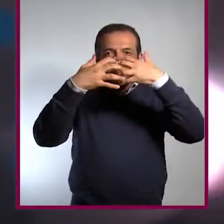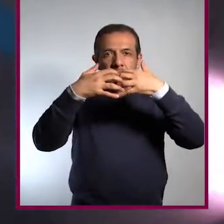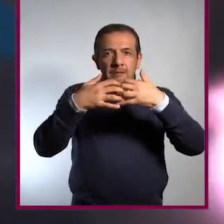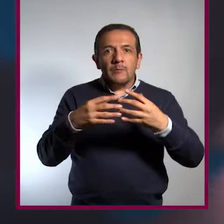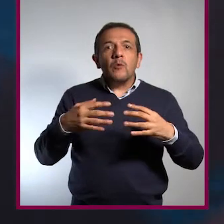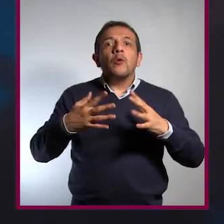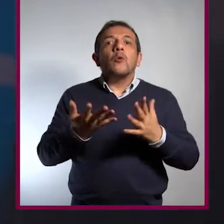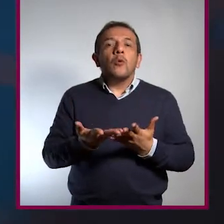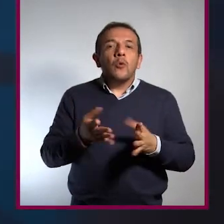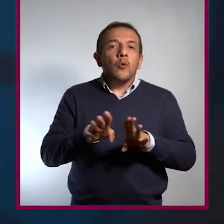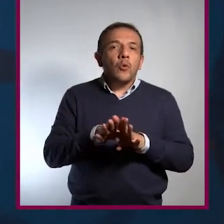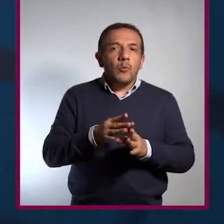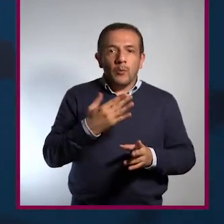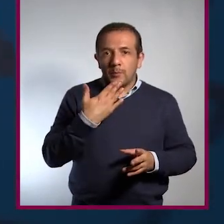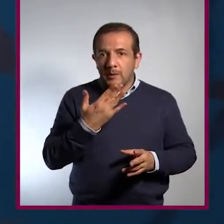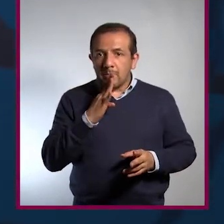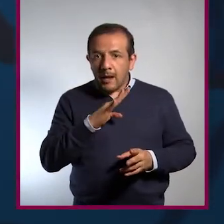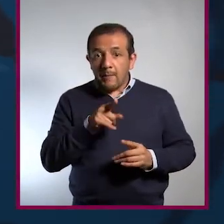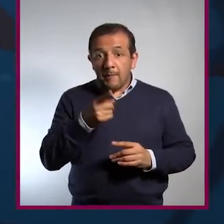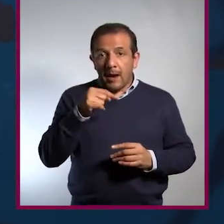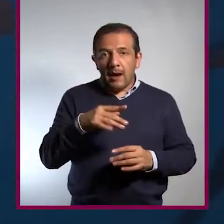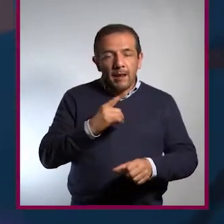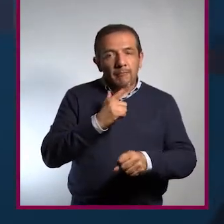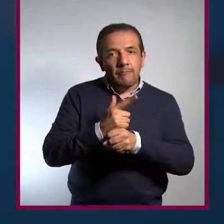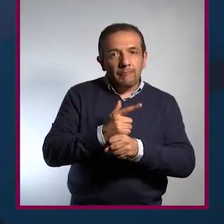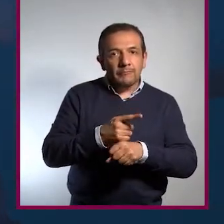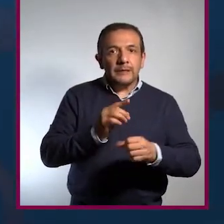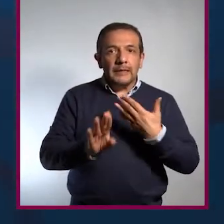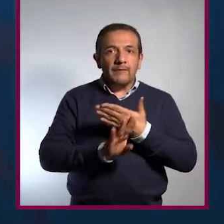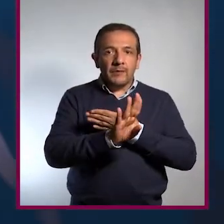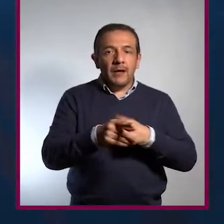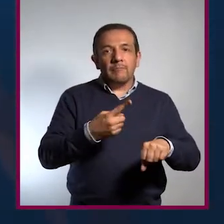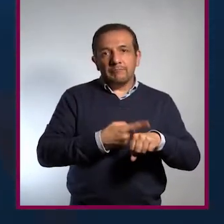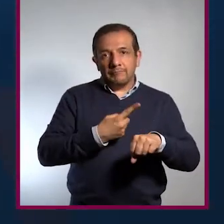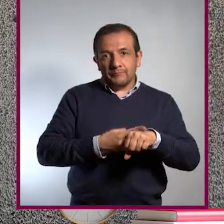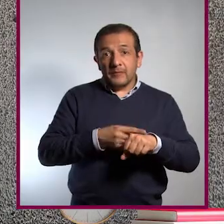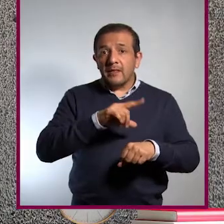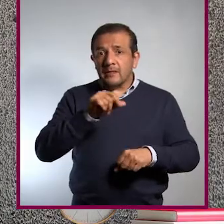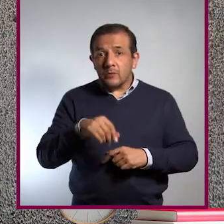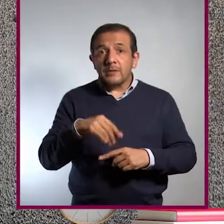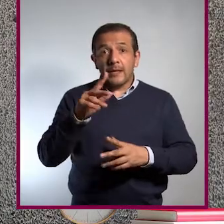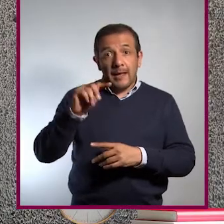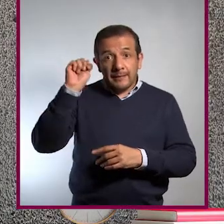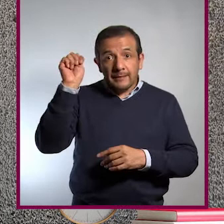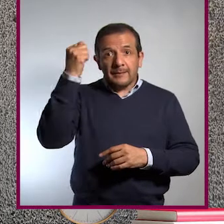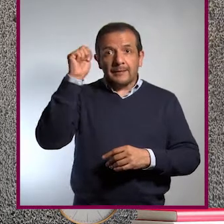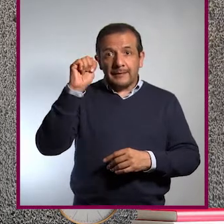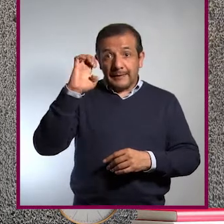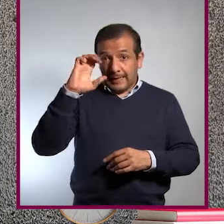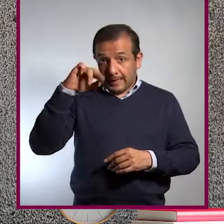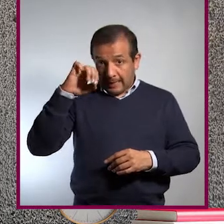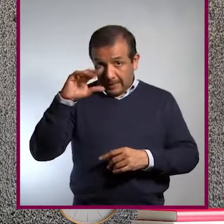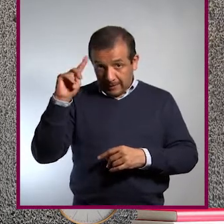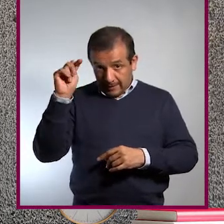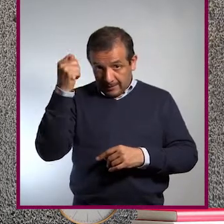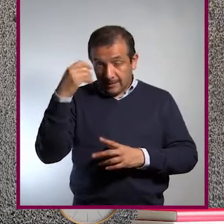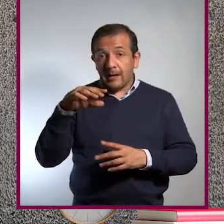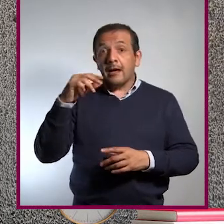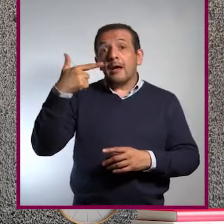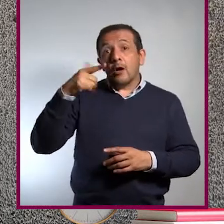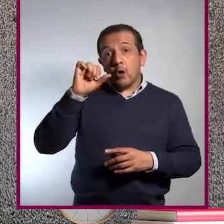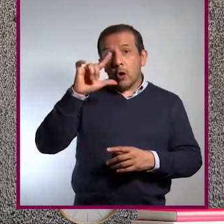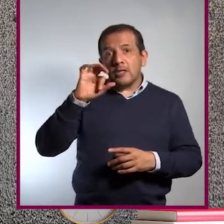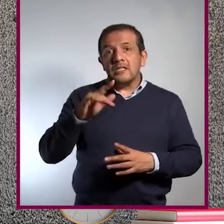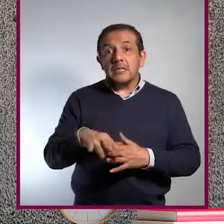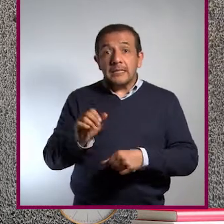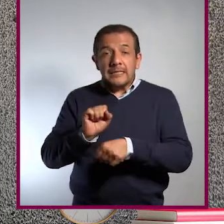y mejores tratamientos para muchas enfermedades. 100 años después, la técnica de Golgi es un procedimiento